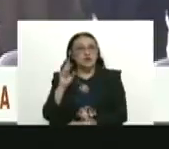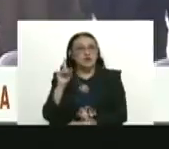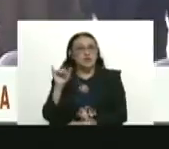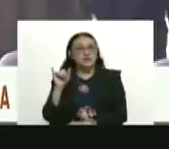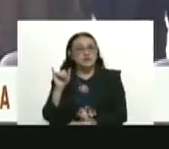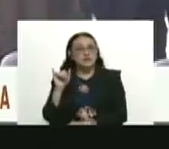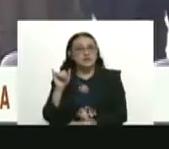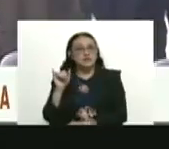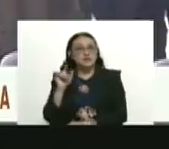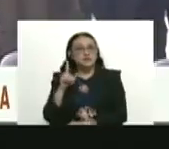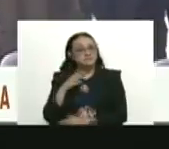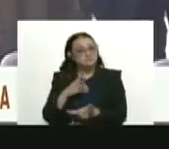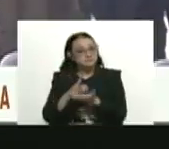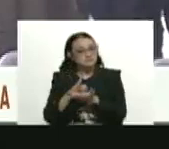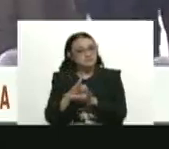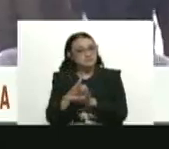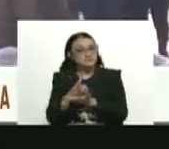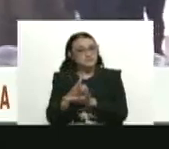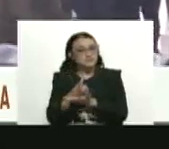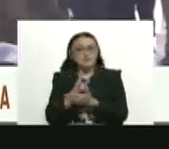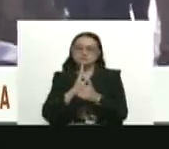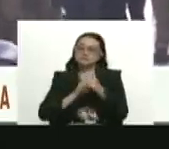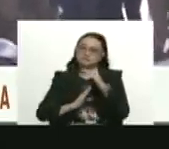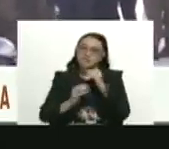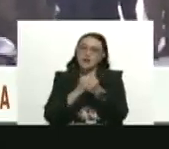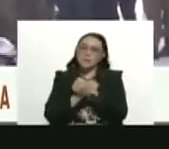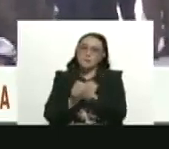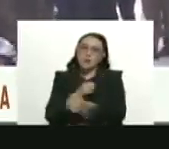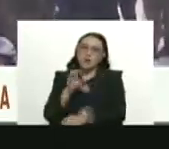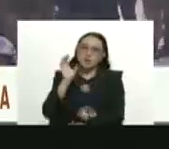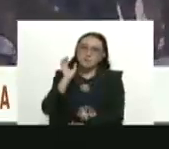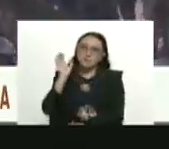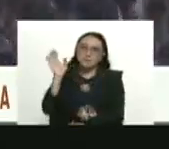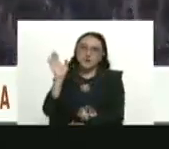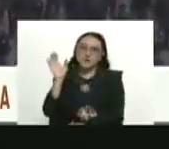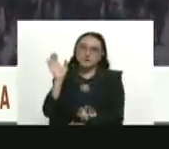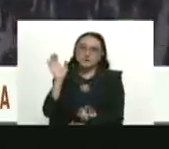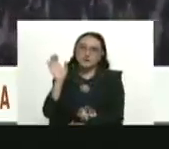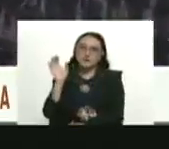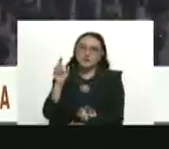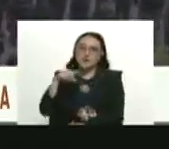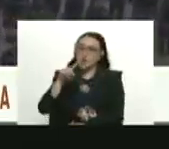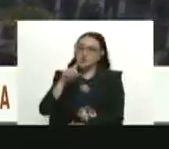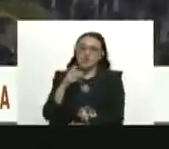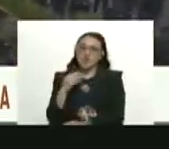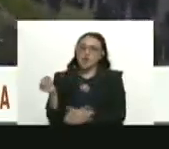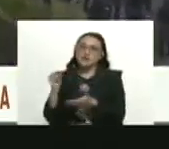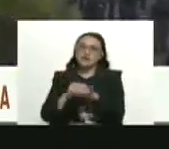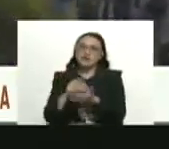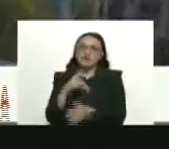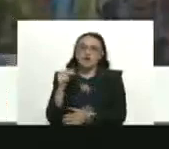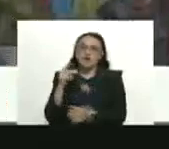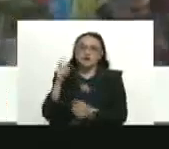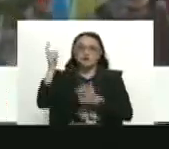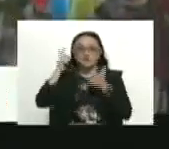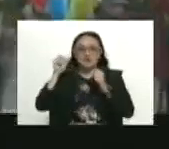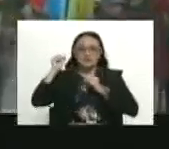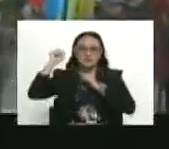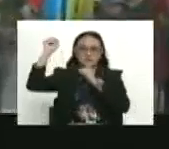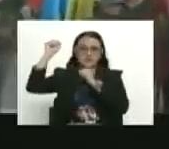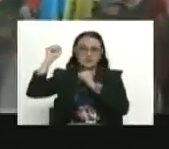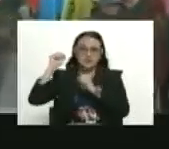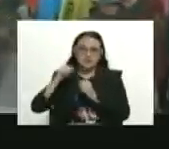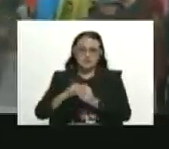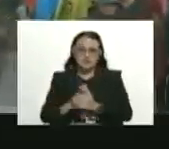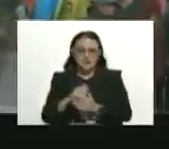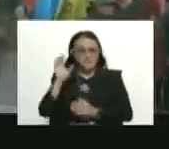Insular, con nuestra lealtad, subordinación y amor a la patria. Los apátridas no volverán. ¡Chávez vive!